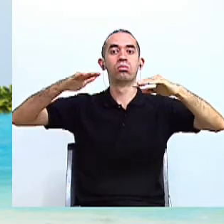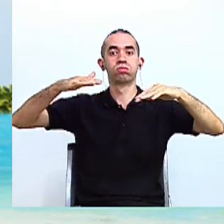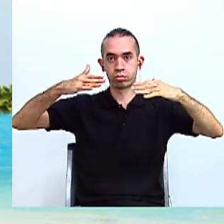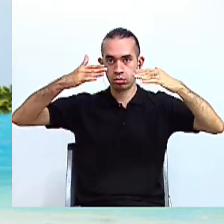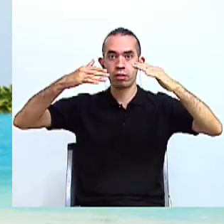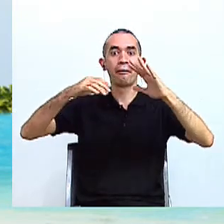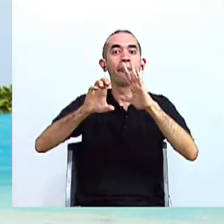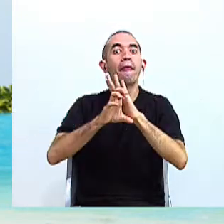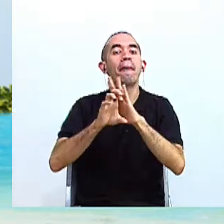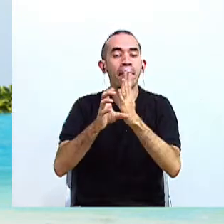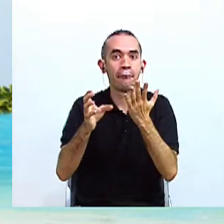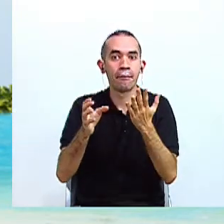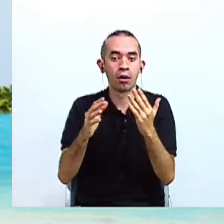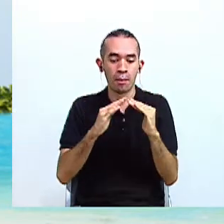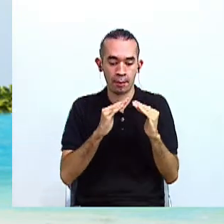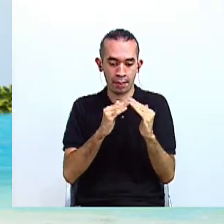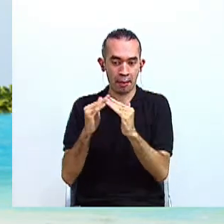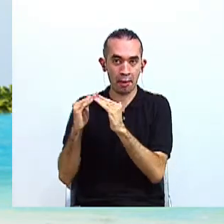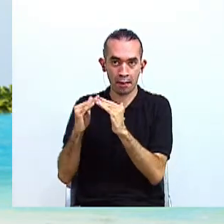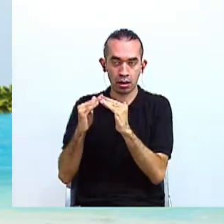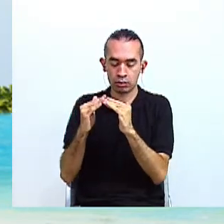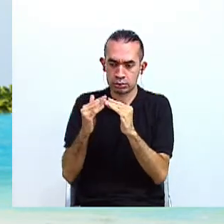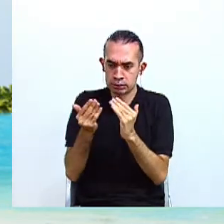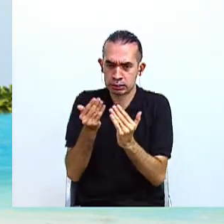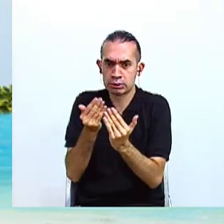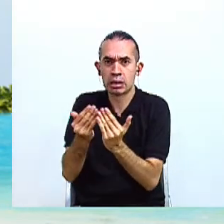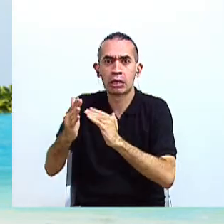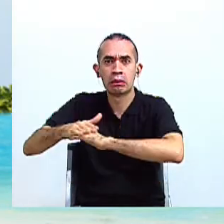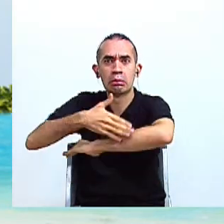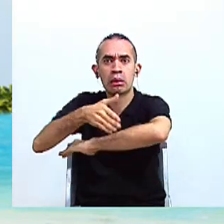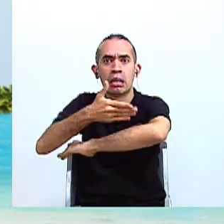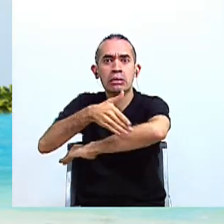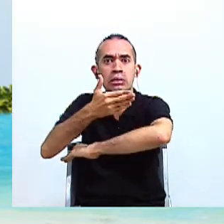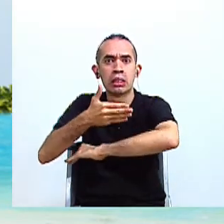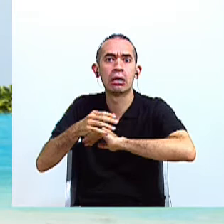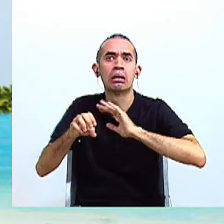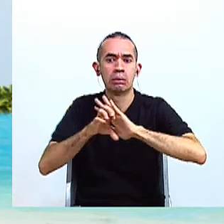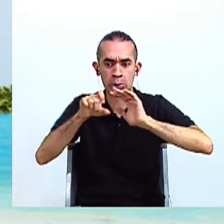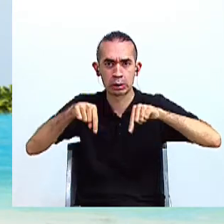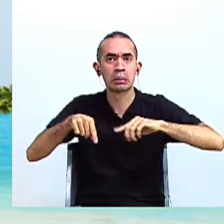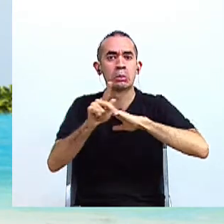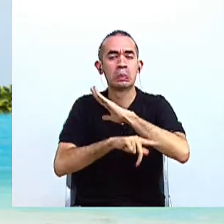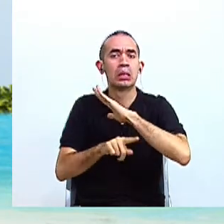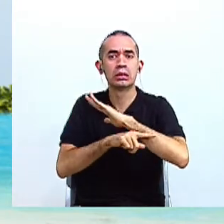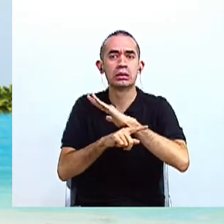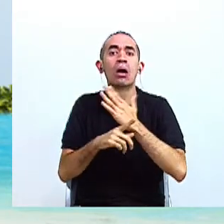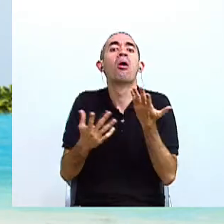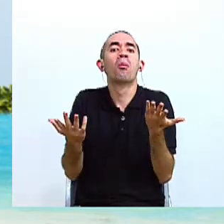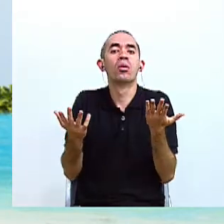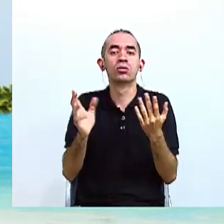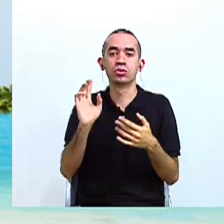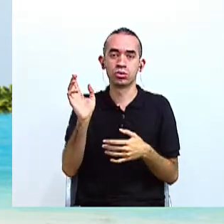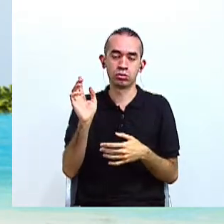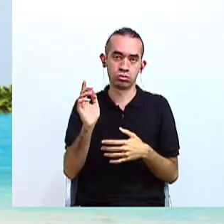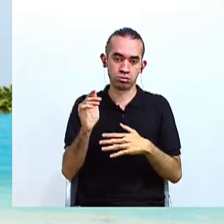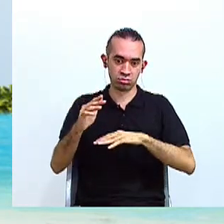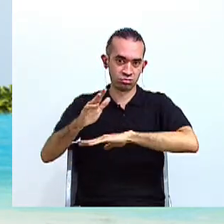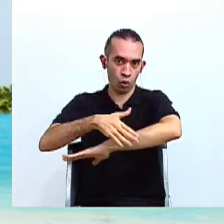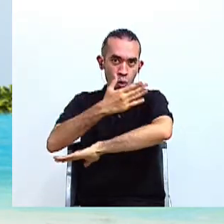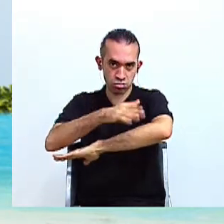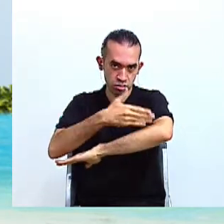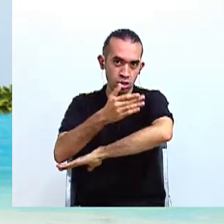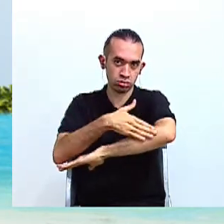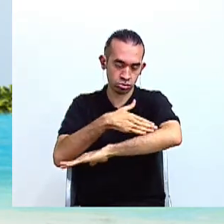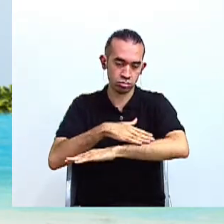significar para poblaciones que están a muy bajo nivel, como poblaciones nuestras. Acá en nuestro país tenemos dos costas, somos un